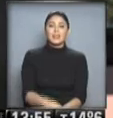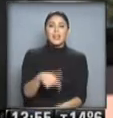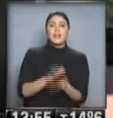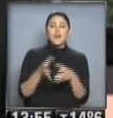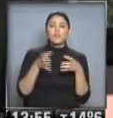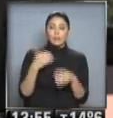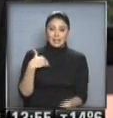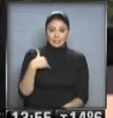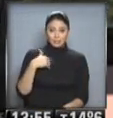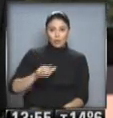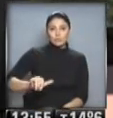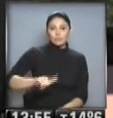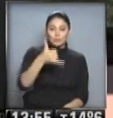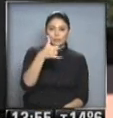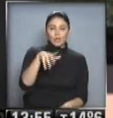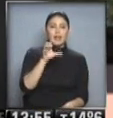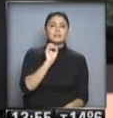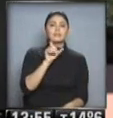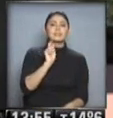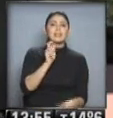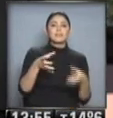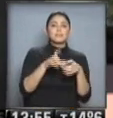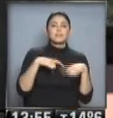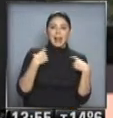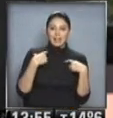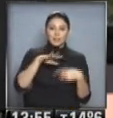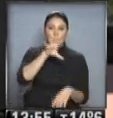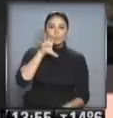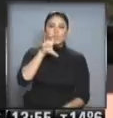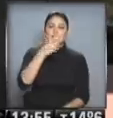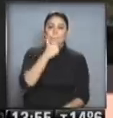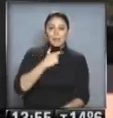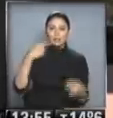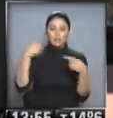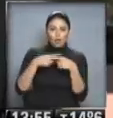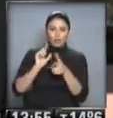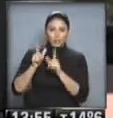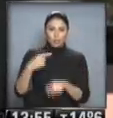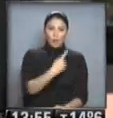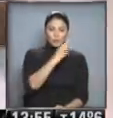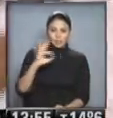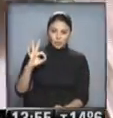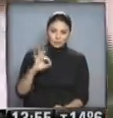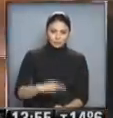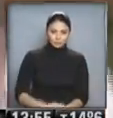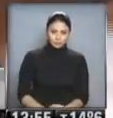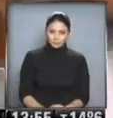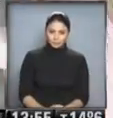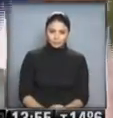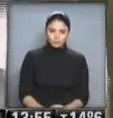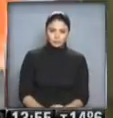Y el fútbol argentino tiene un supercampeón, y ese supercampeón es Vélez, que le ganó en Mendoza la superfinal a Newell's por 1-0.